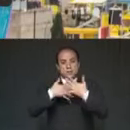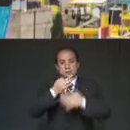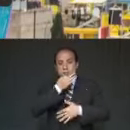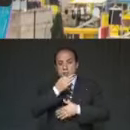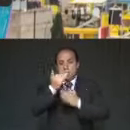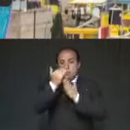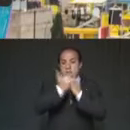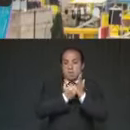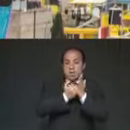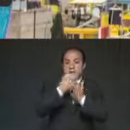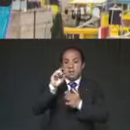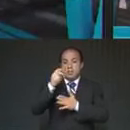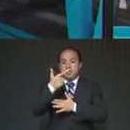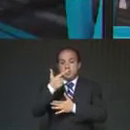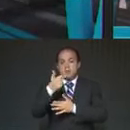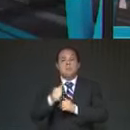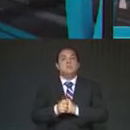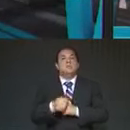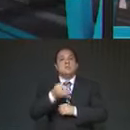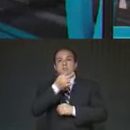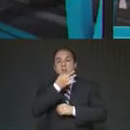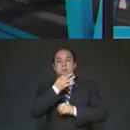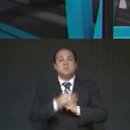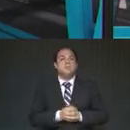usuarios del cablebús línea 2.